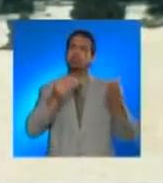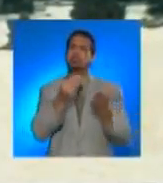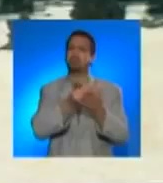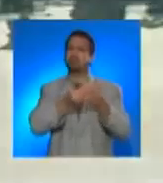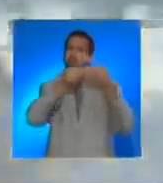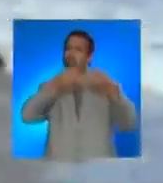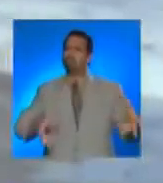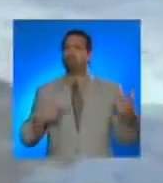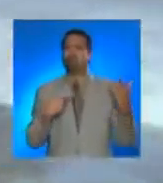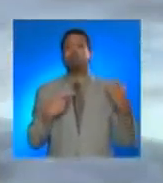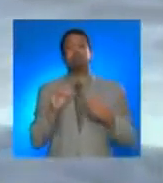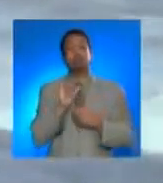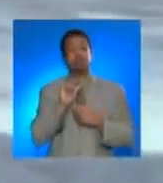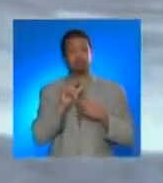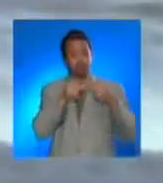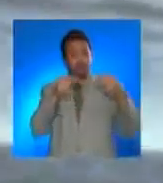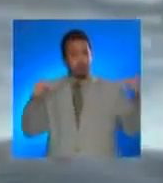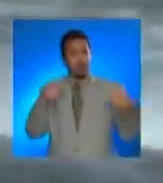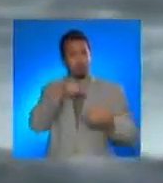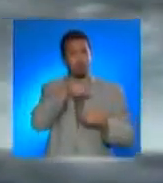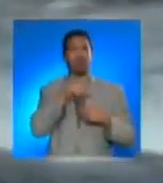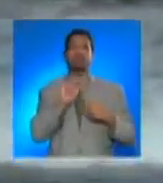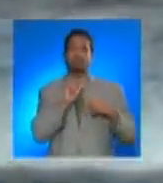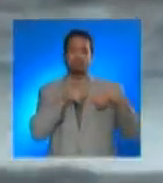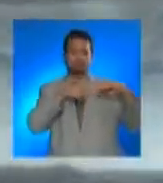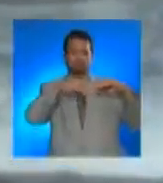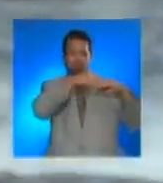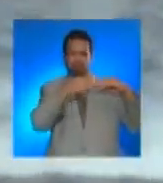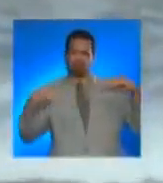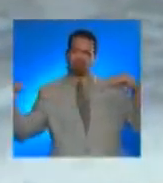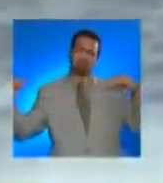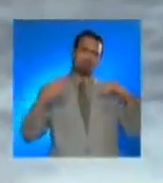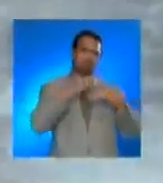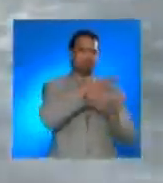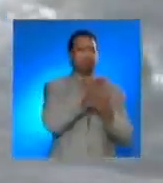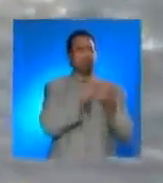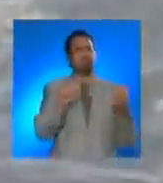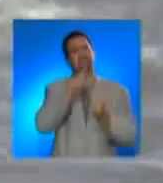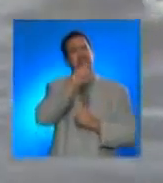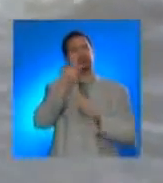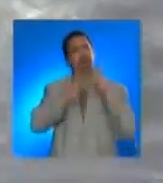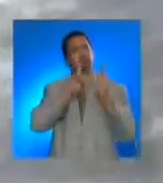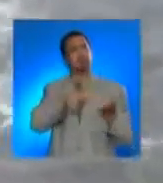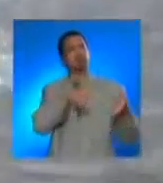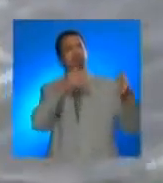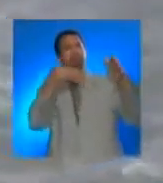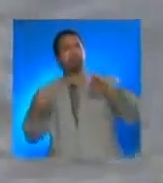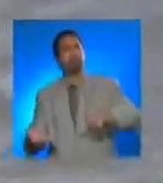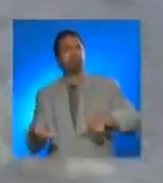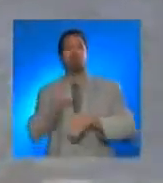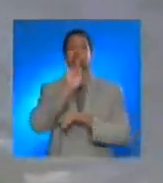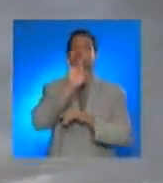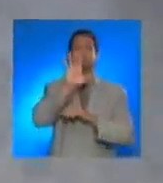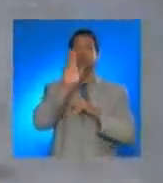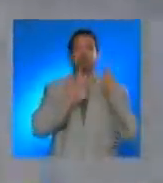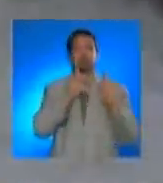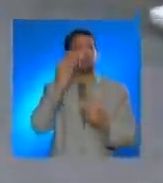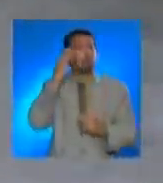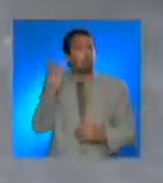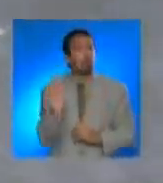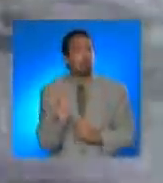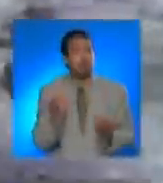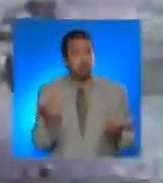muertos. A raíz de este, un tsunami de grandes proporciones causó estragos en Chile, Hawái, Japón, Filipinas